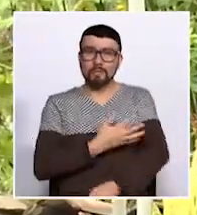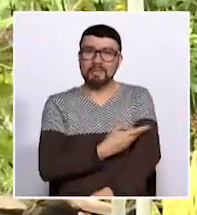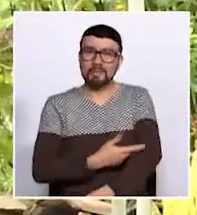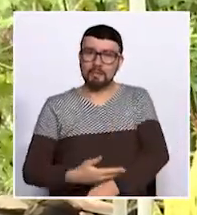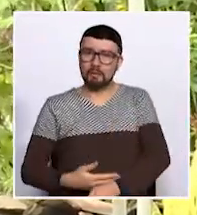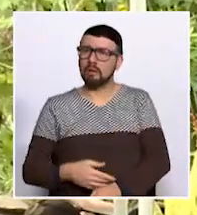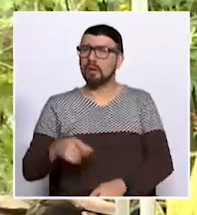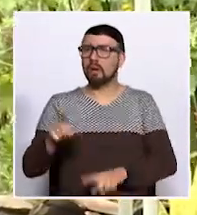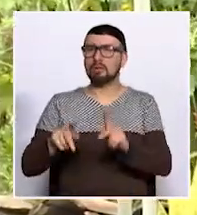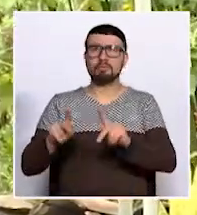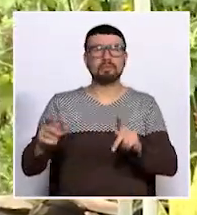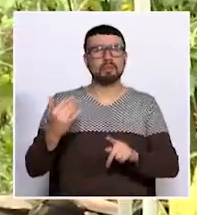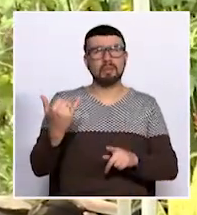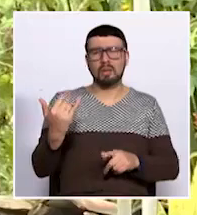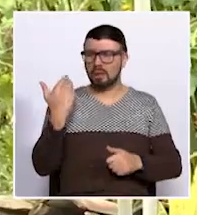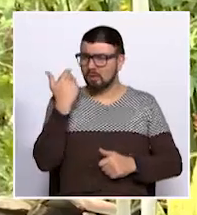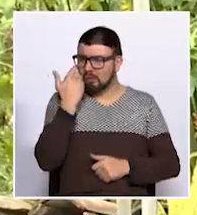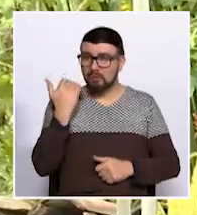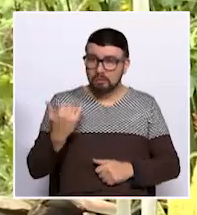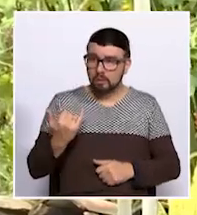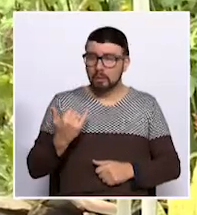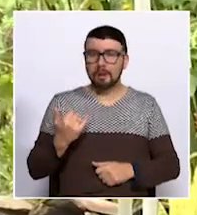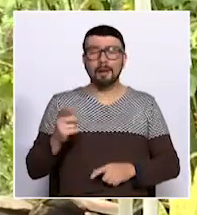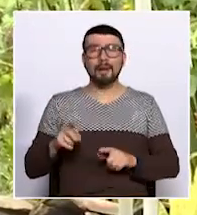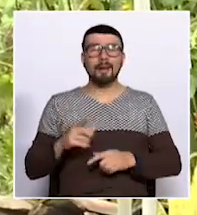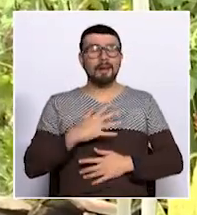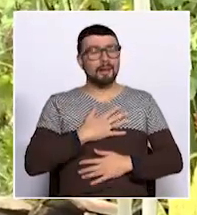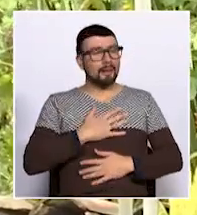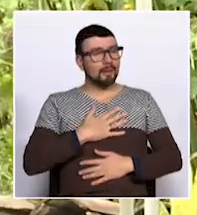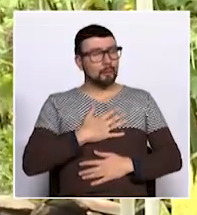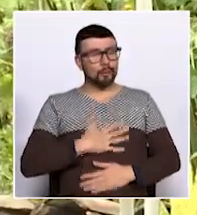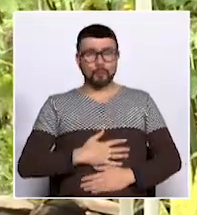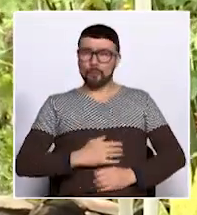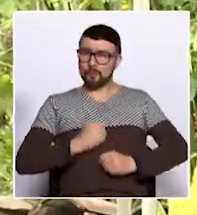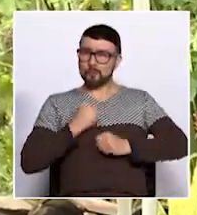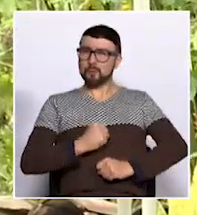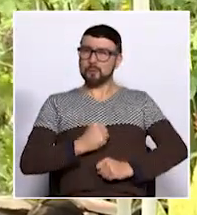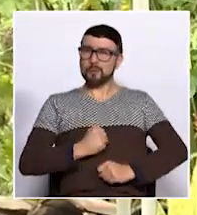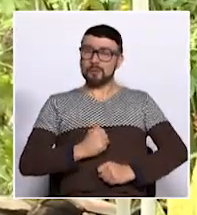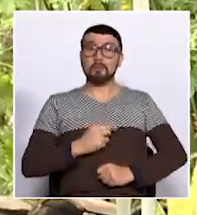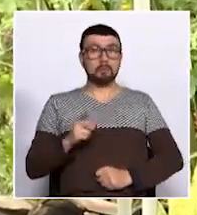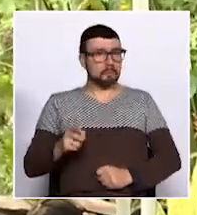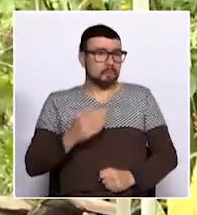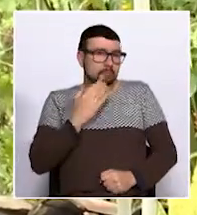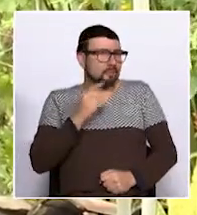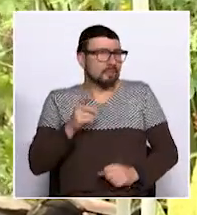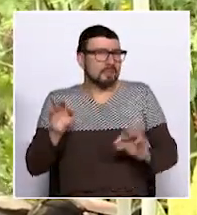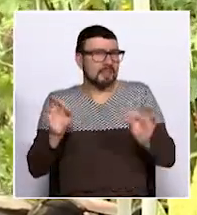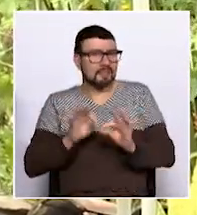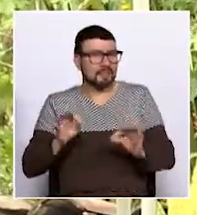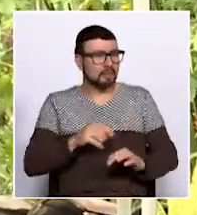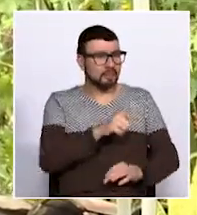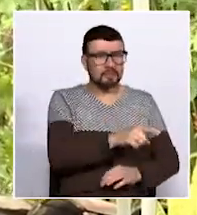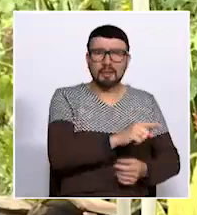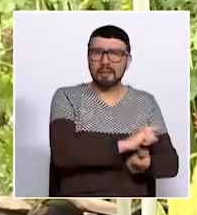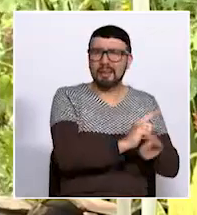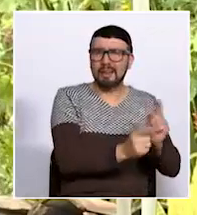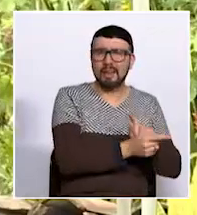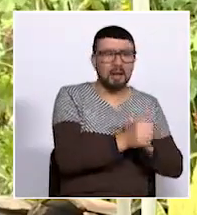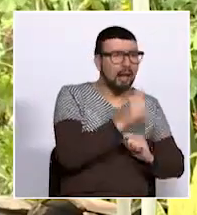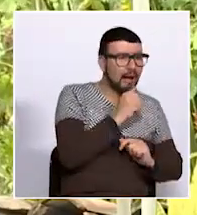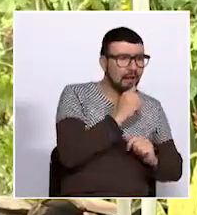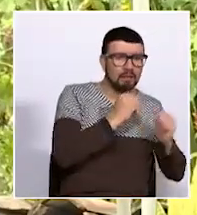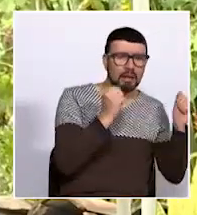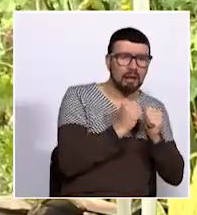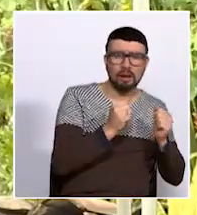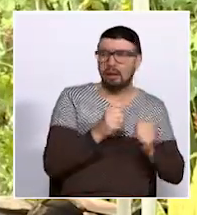tienen insuficiencia venosa sienten mucho alivio con algo tan sencillo como un cambio de temperatura. Por eso es que las personas cuando